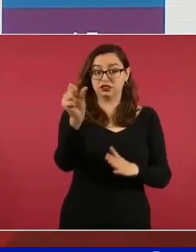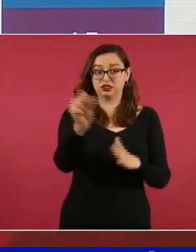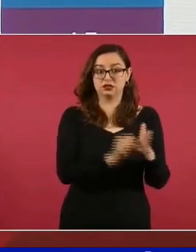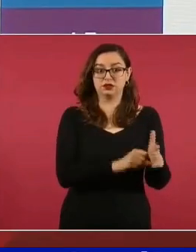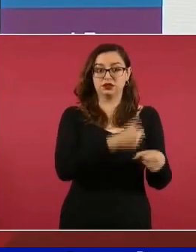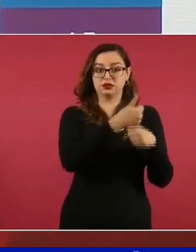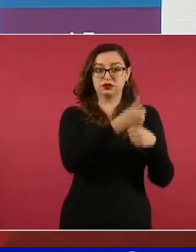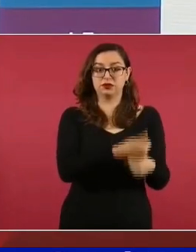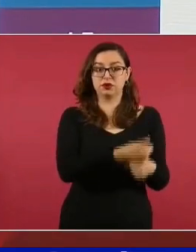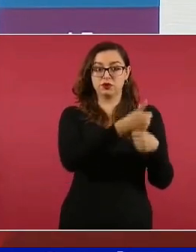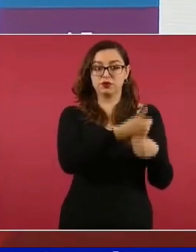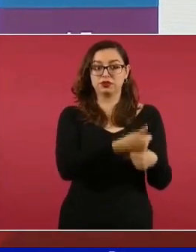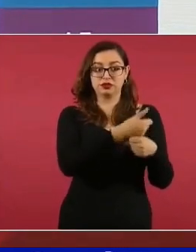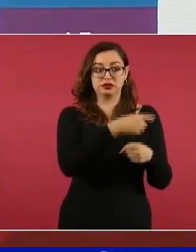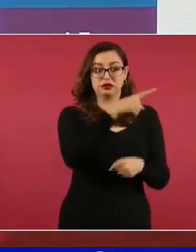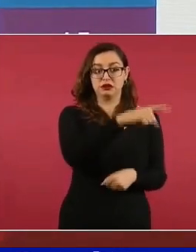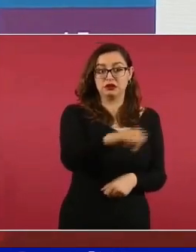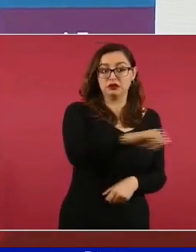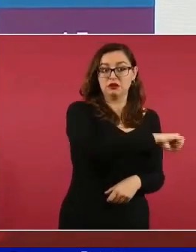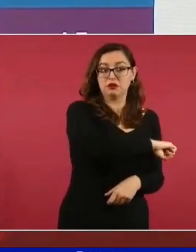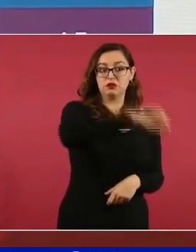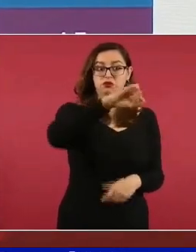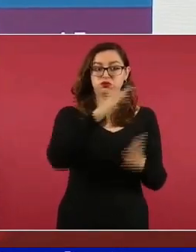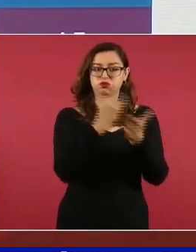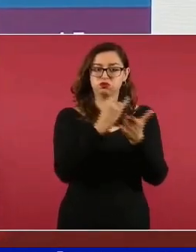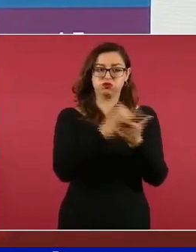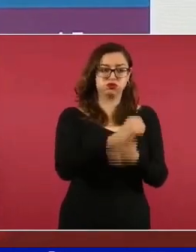tenían más inflación que nosotros.